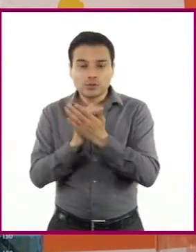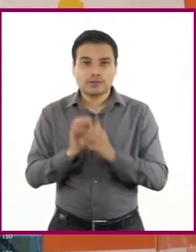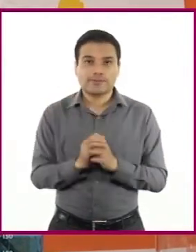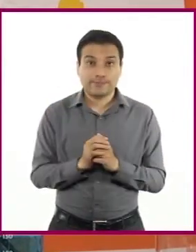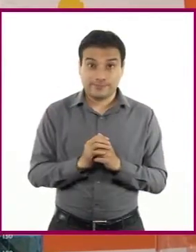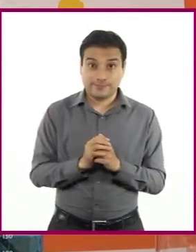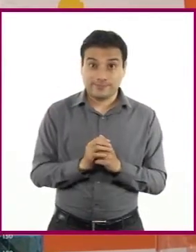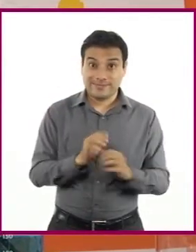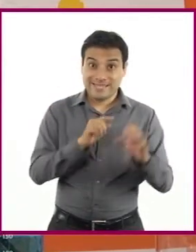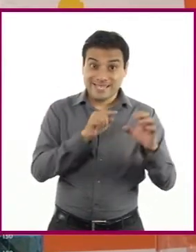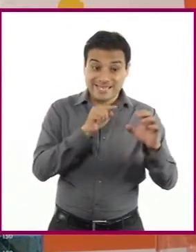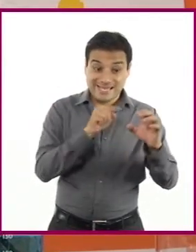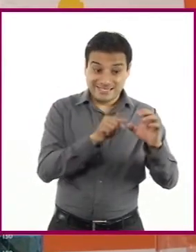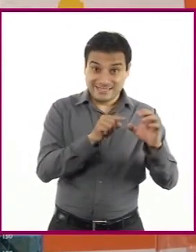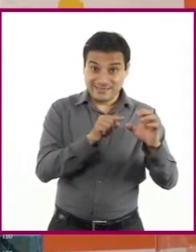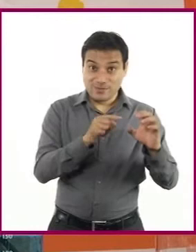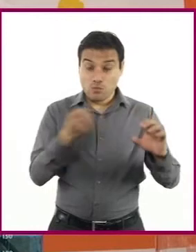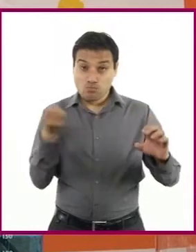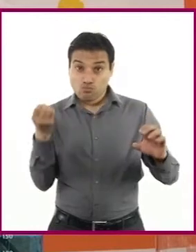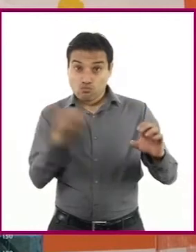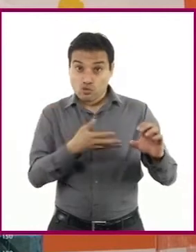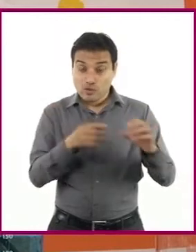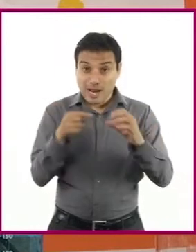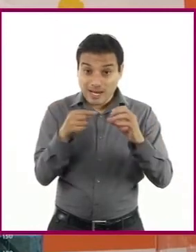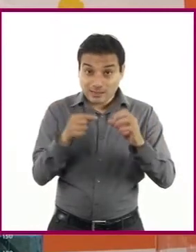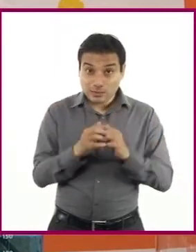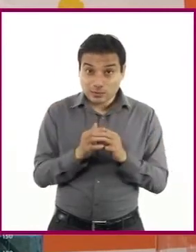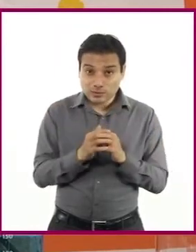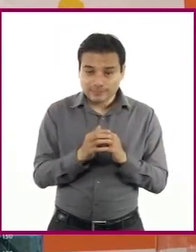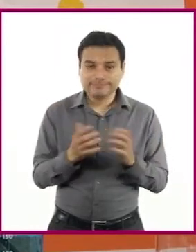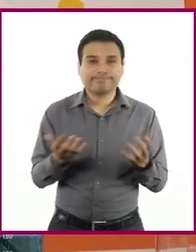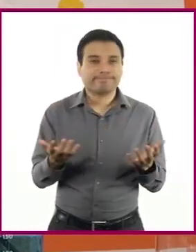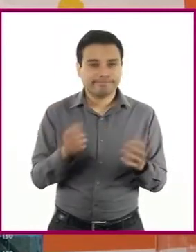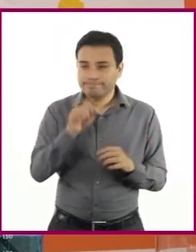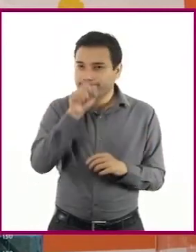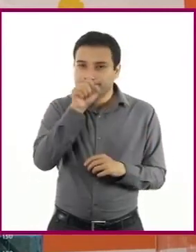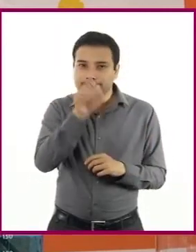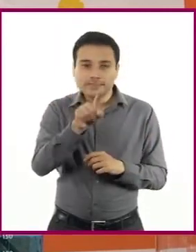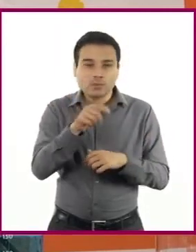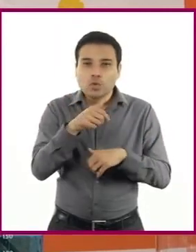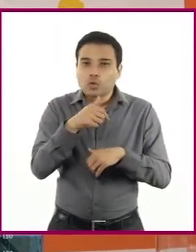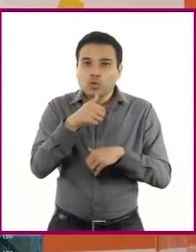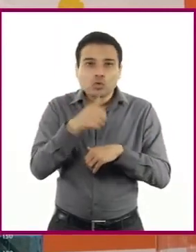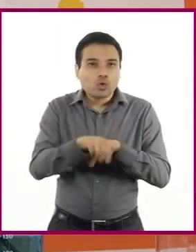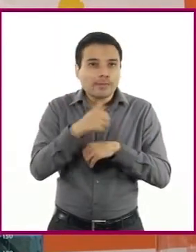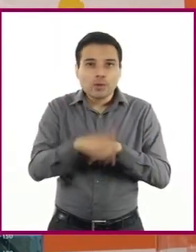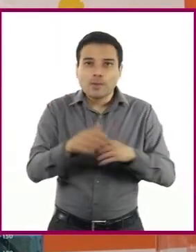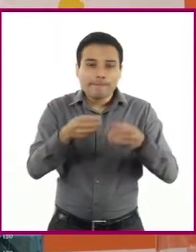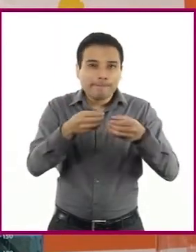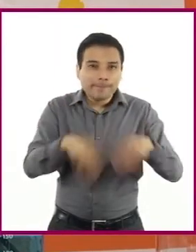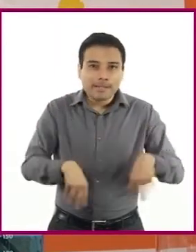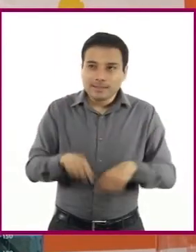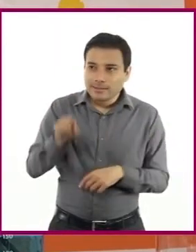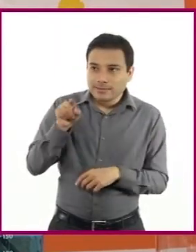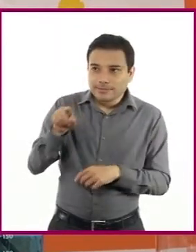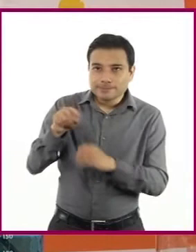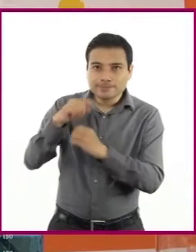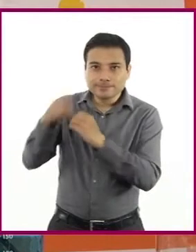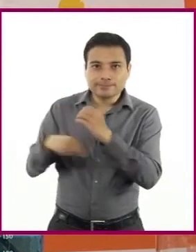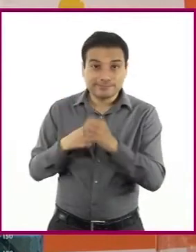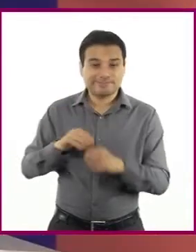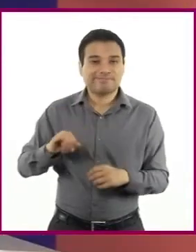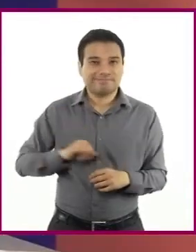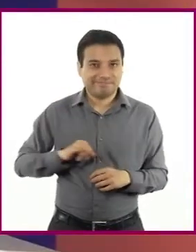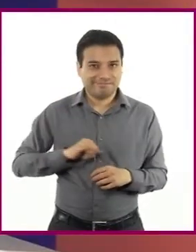electrones ganados de un átomo corresponde exactamente con la cantidad de electrones perdidos del otro.